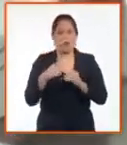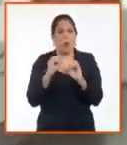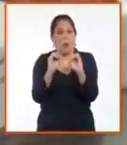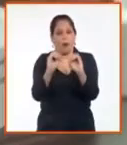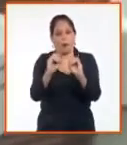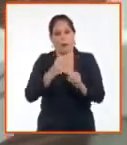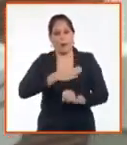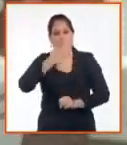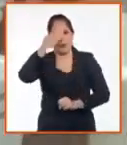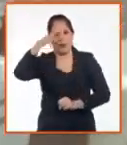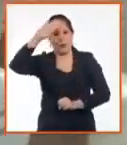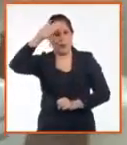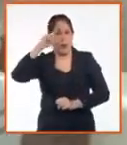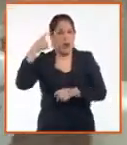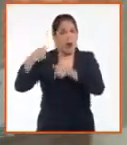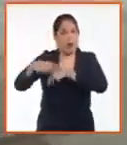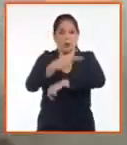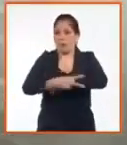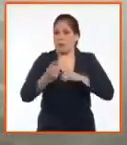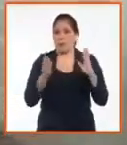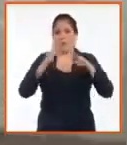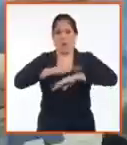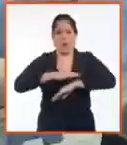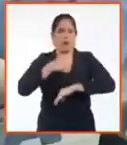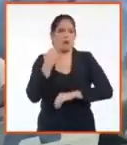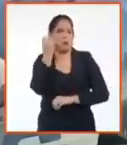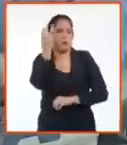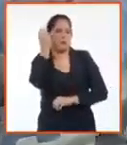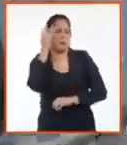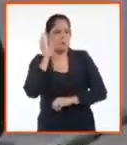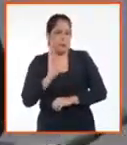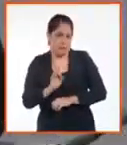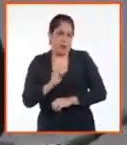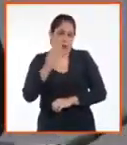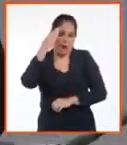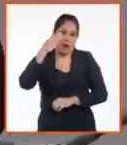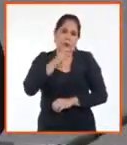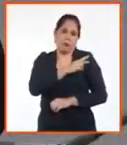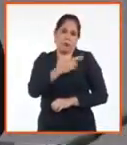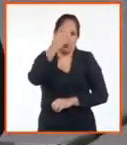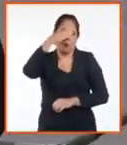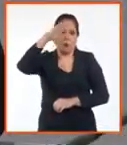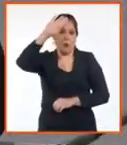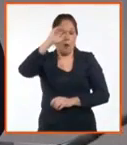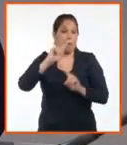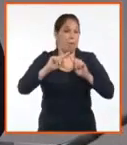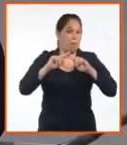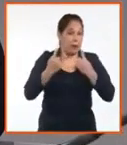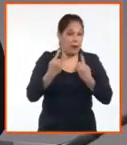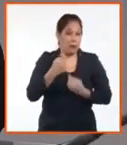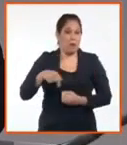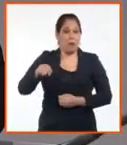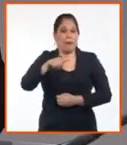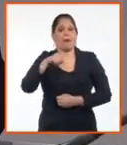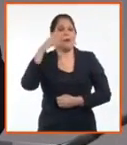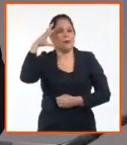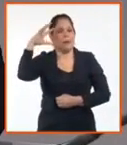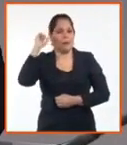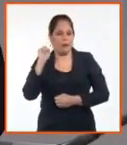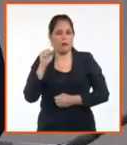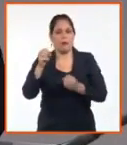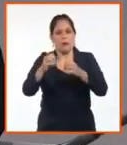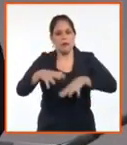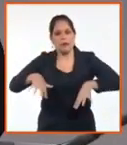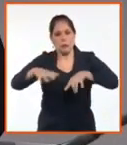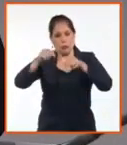medicamentos originales cubanos ahora en el caso de esta situación que